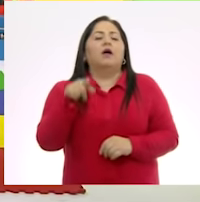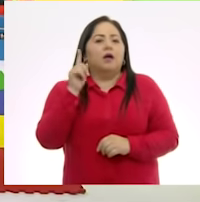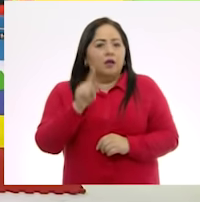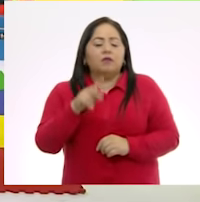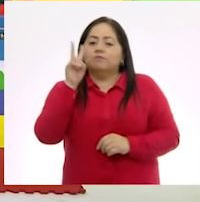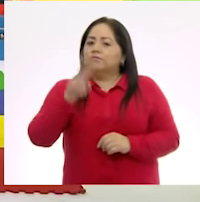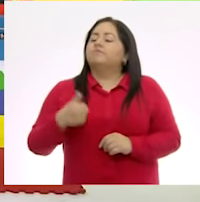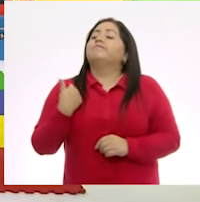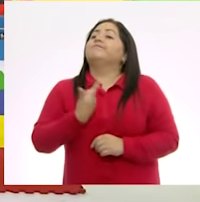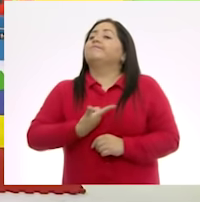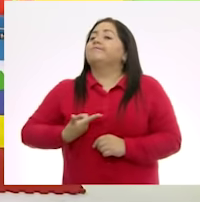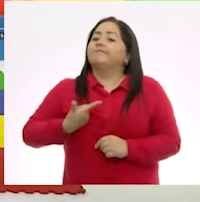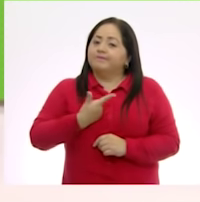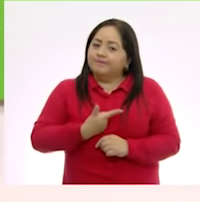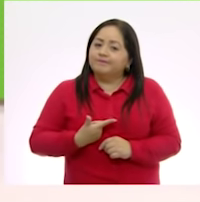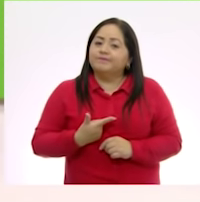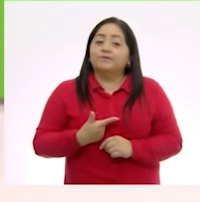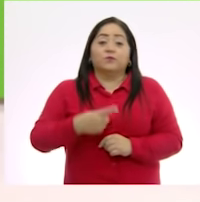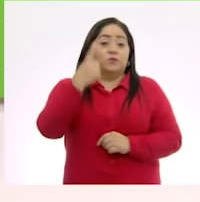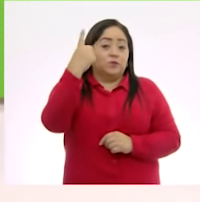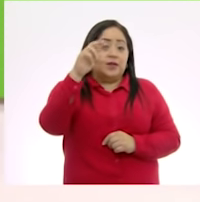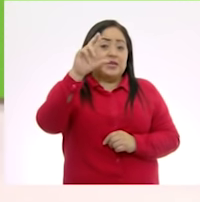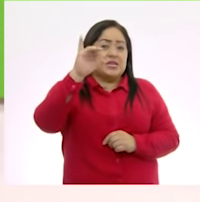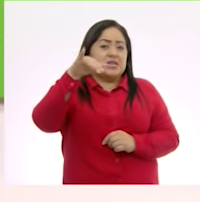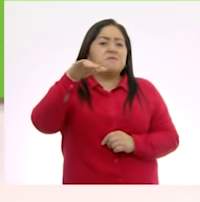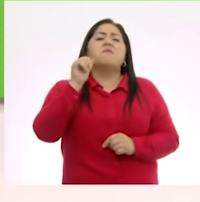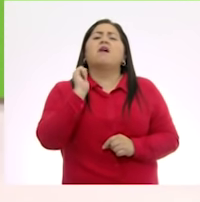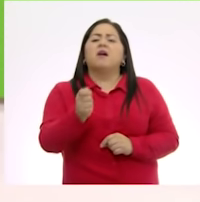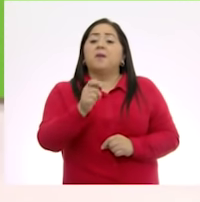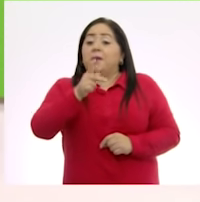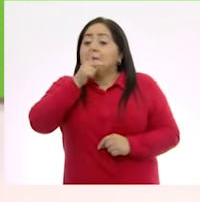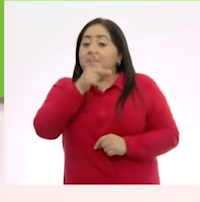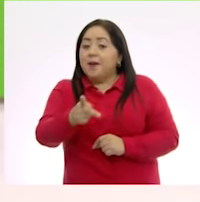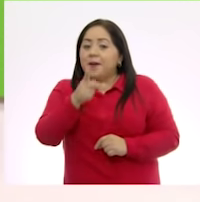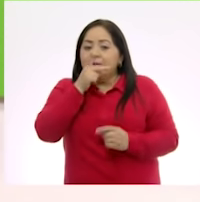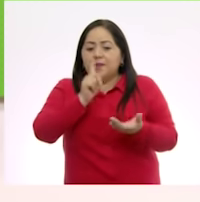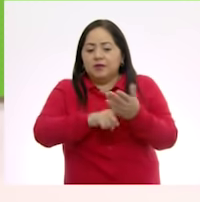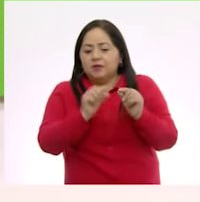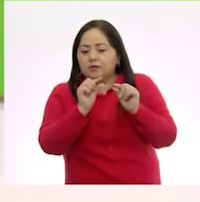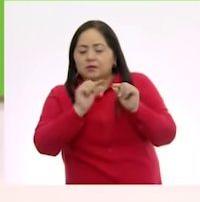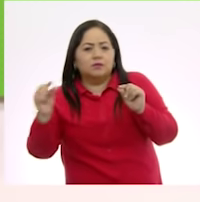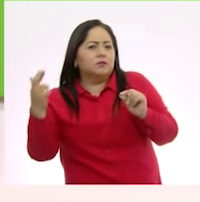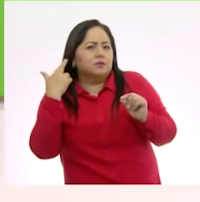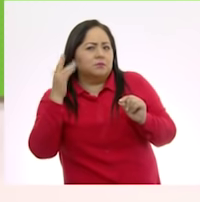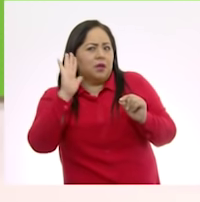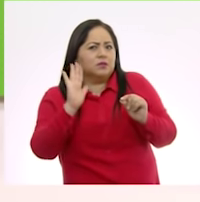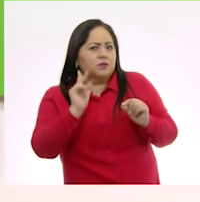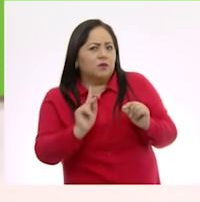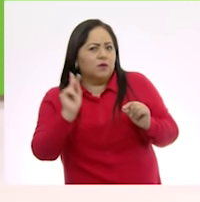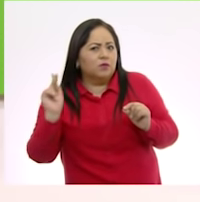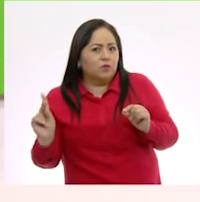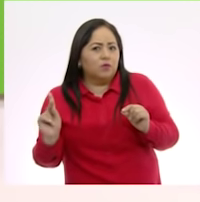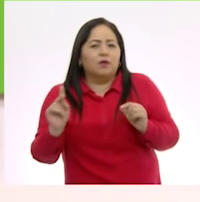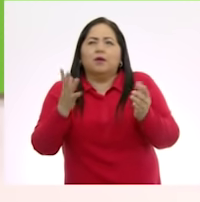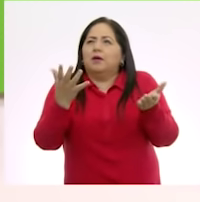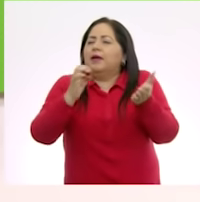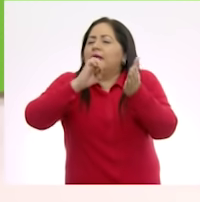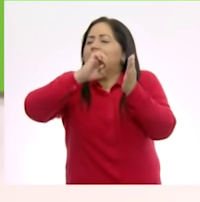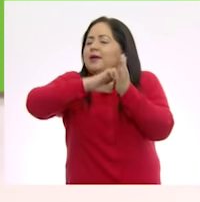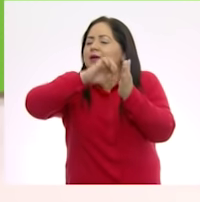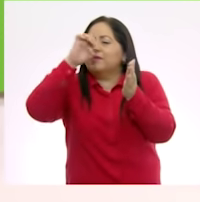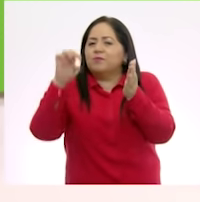¡Me encantan! Una rima es cuando utilizas palabras que terminan con un sonido similar. Por